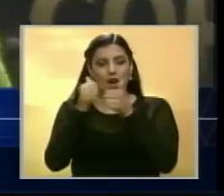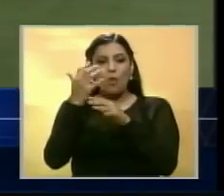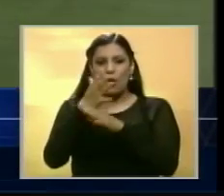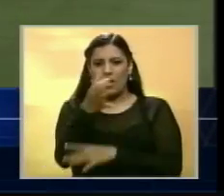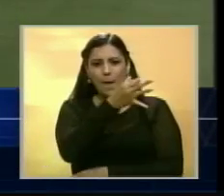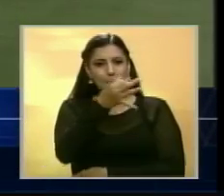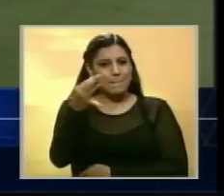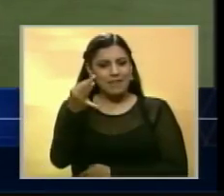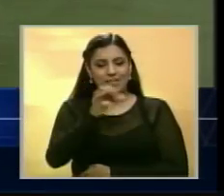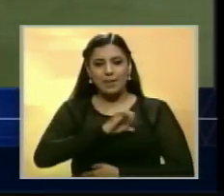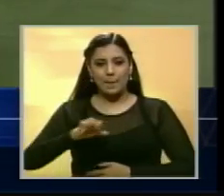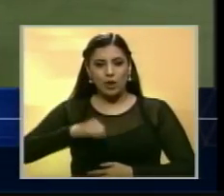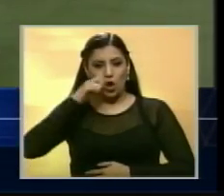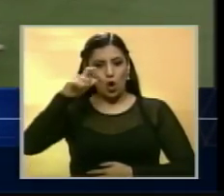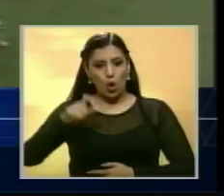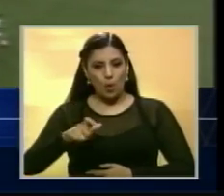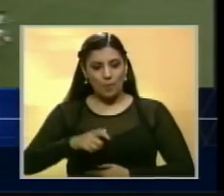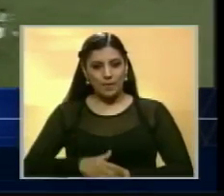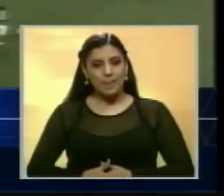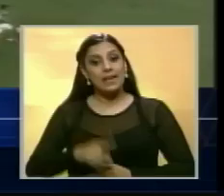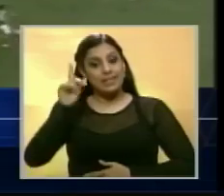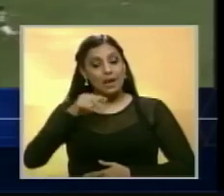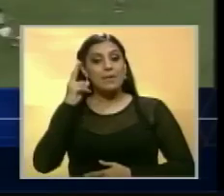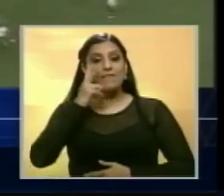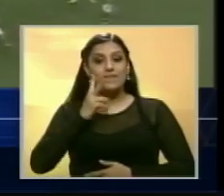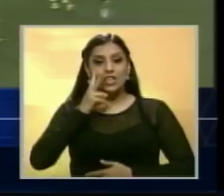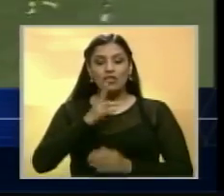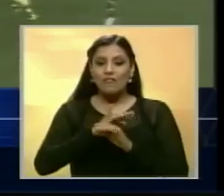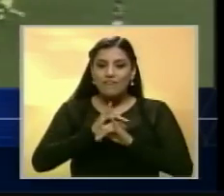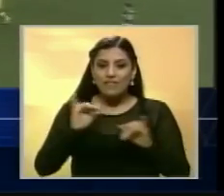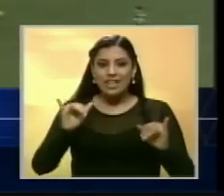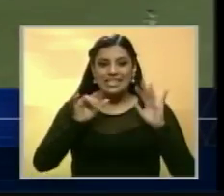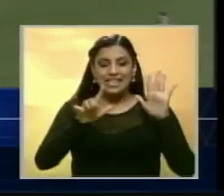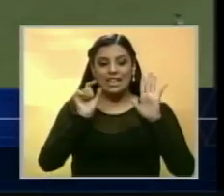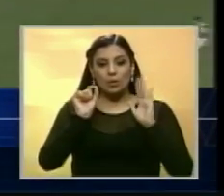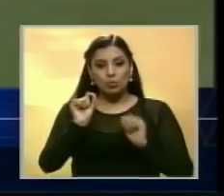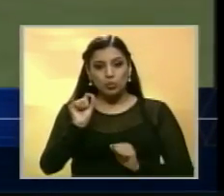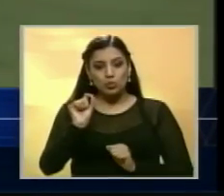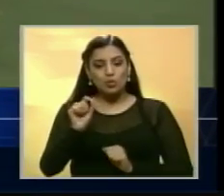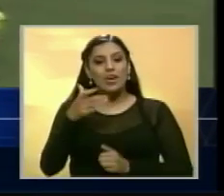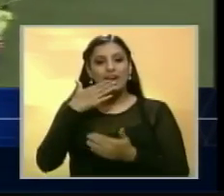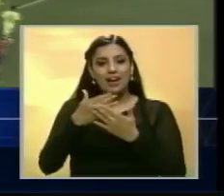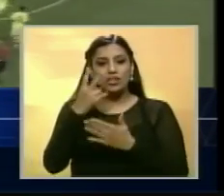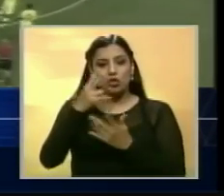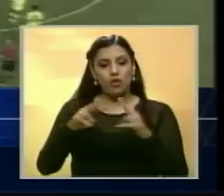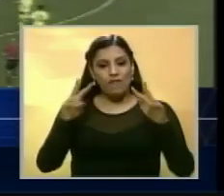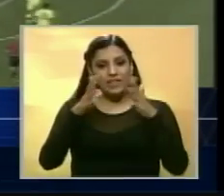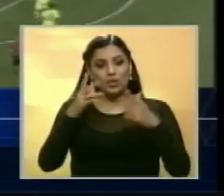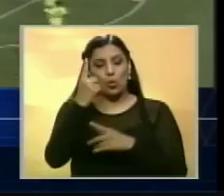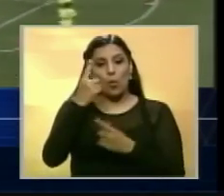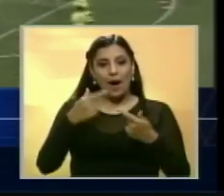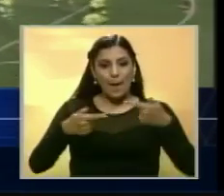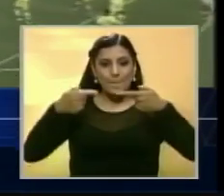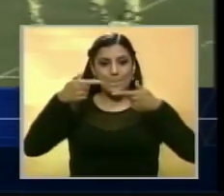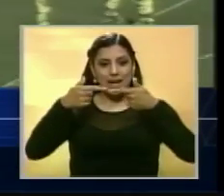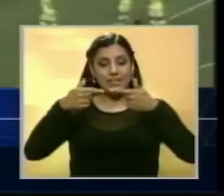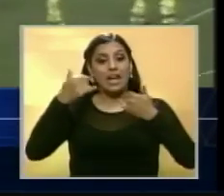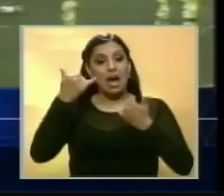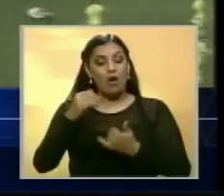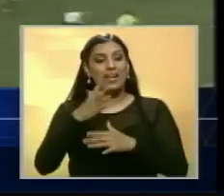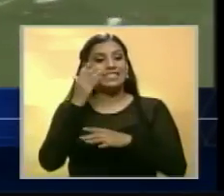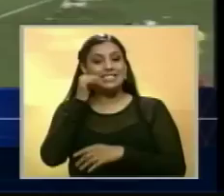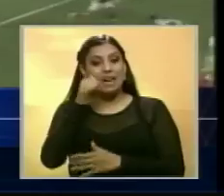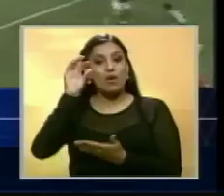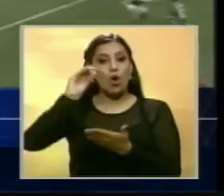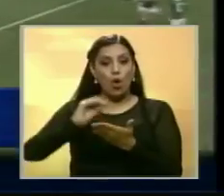jugada personal de Jesús Corona. Así la Vinotinto finalizó con 7 puntos, producto de 2 victorias y un empate. Ahora jugará el sábado